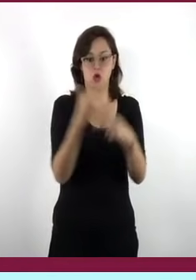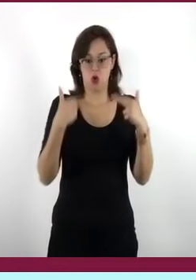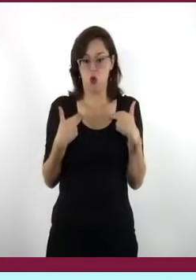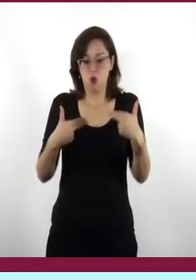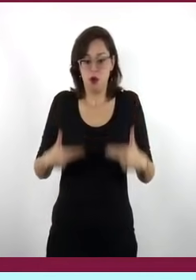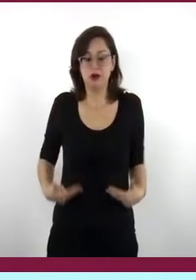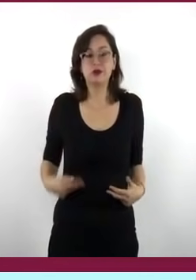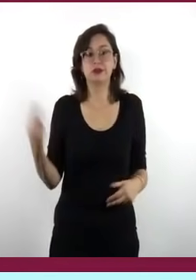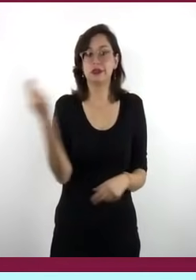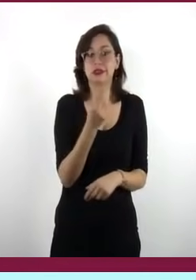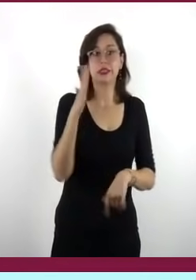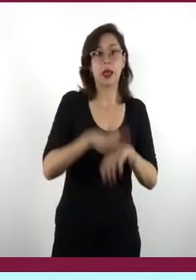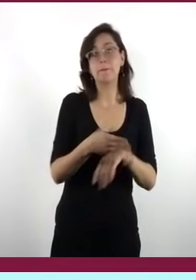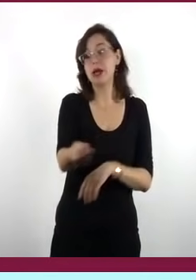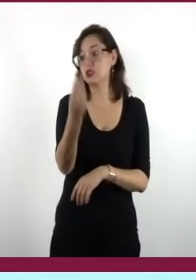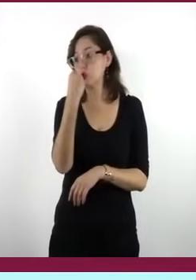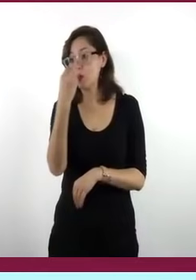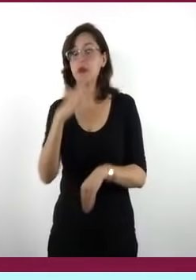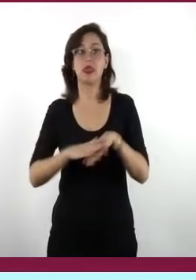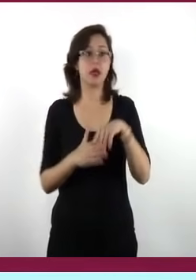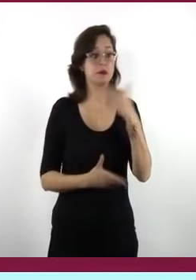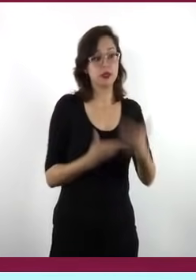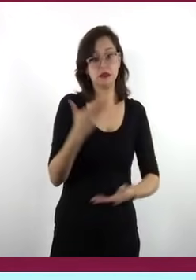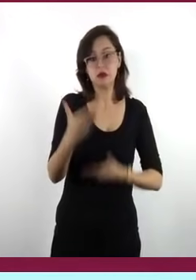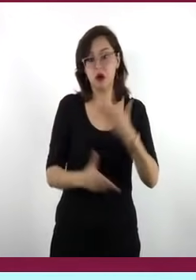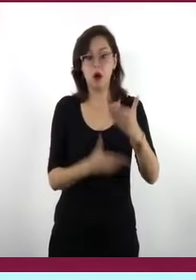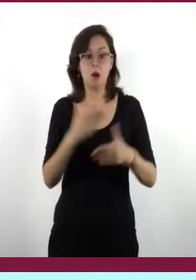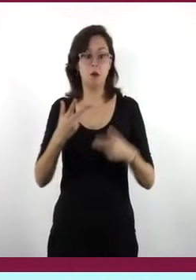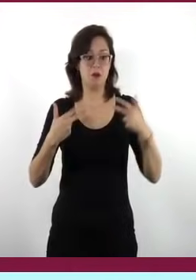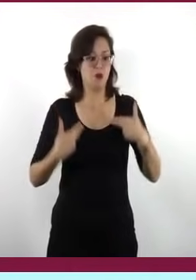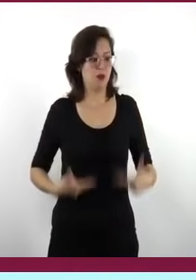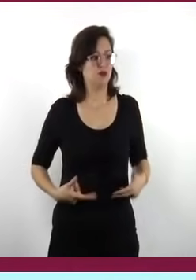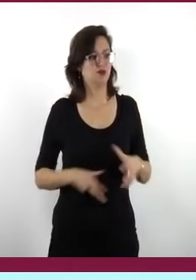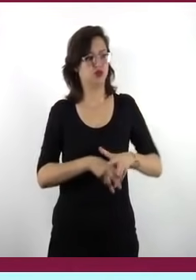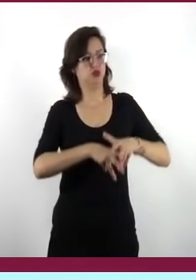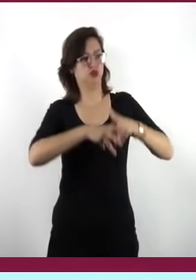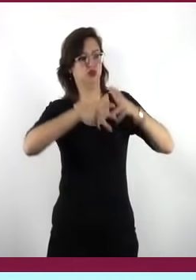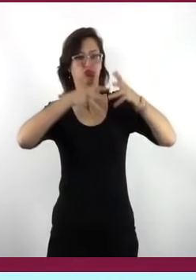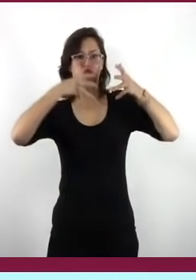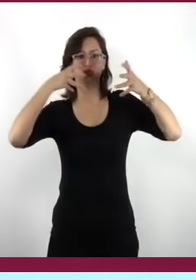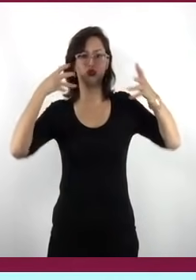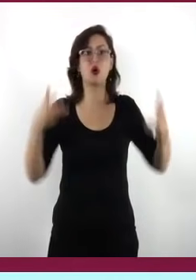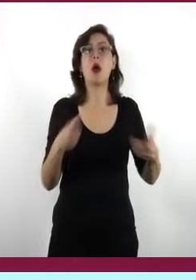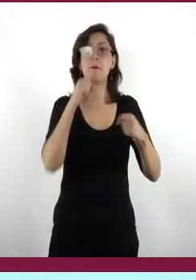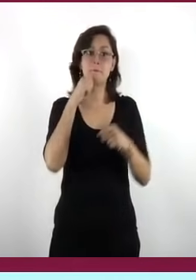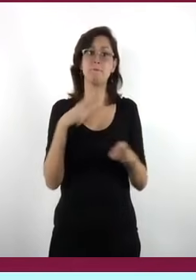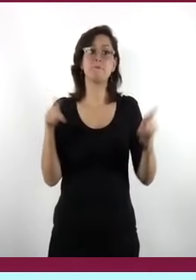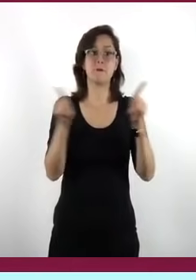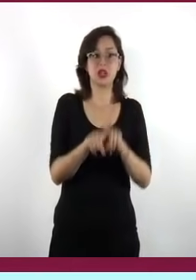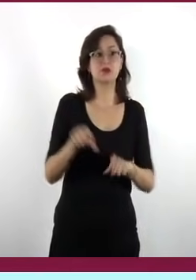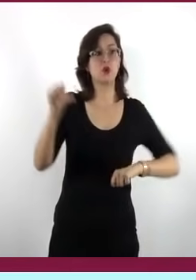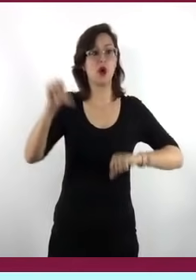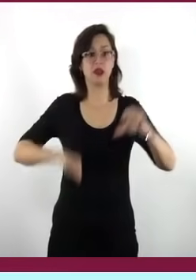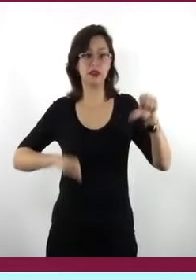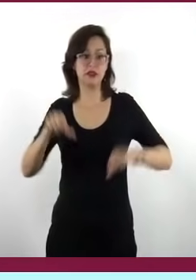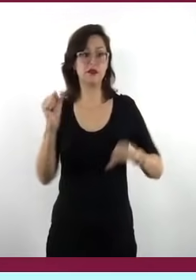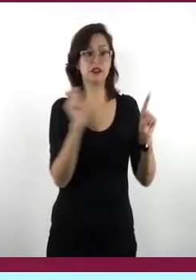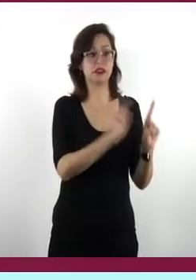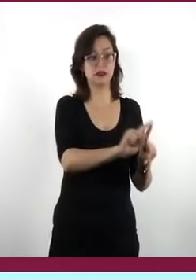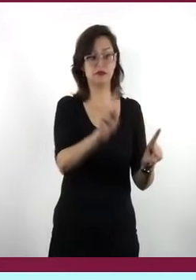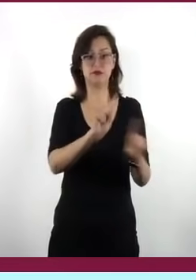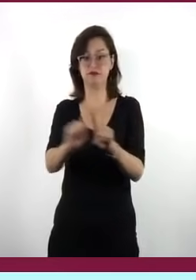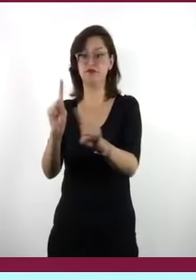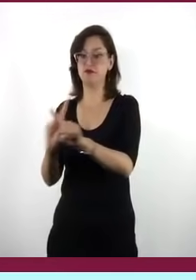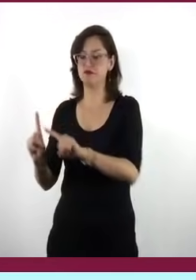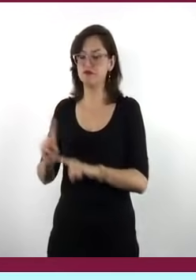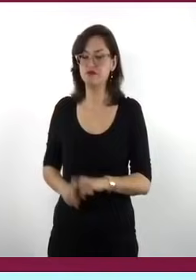y servicios por parte de la población que crece exponencialmente. Y por las actividades humanas que se rigen por